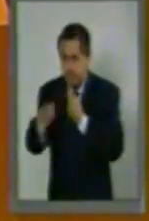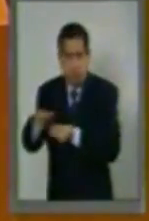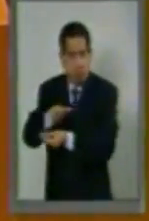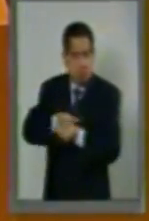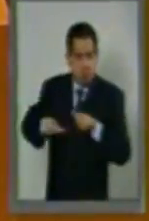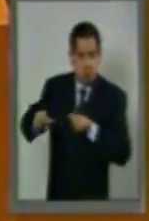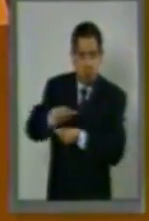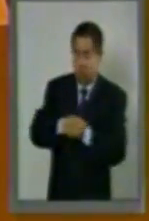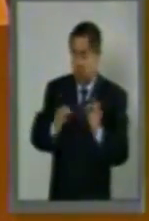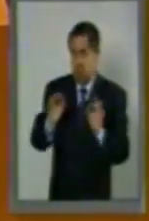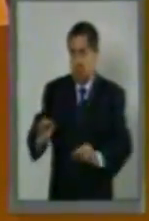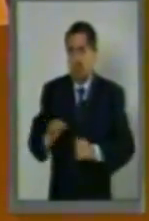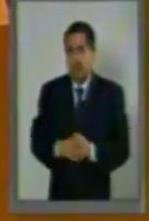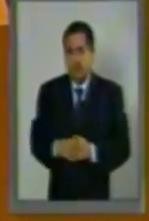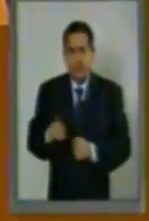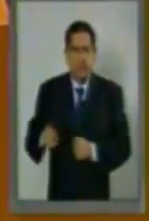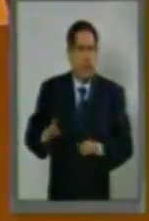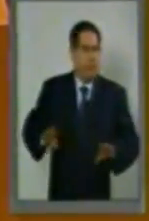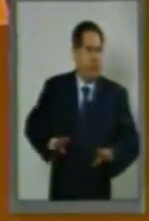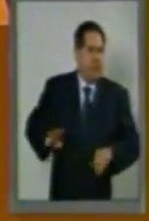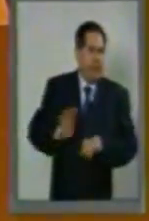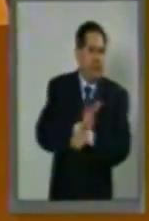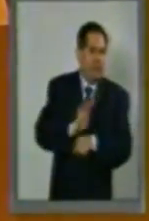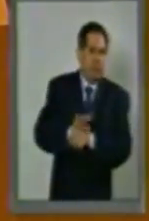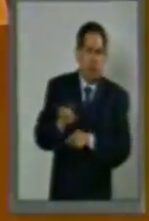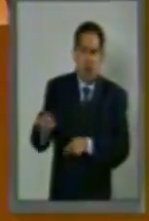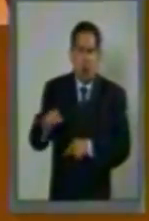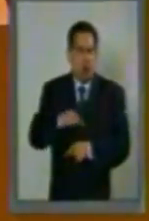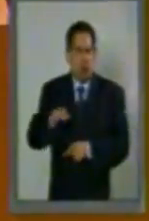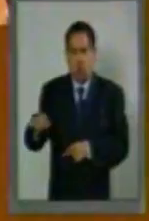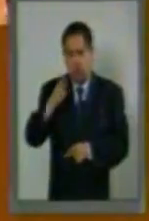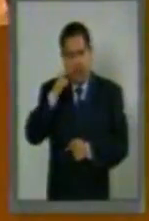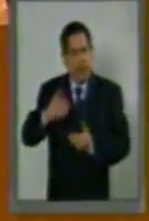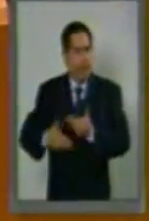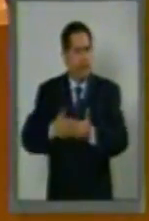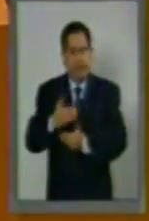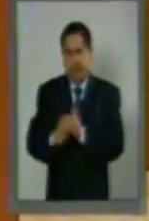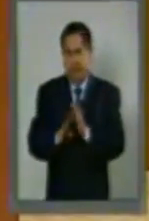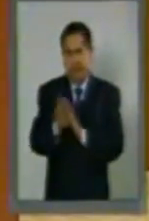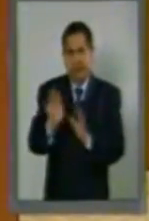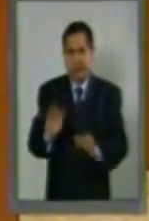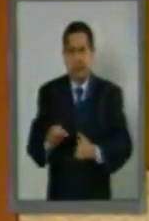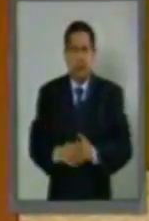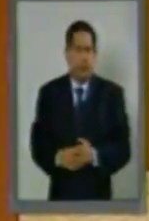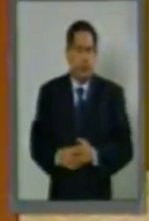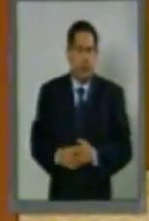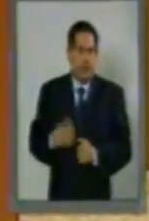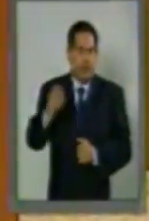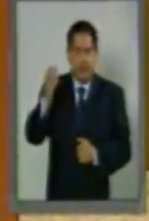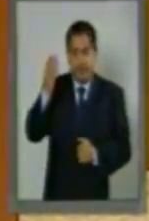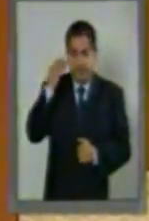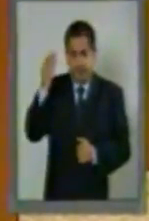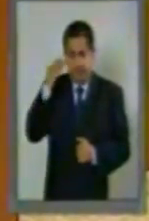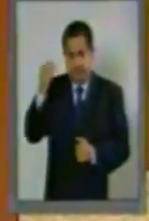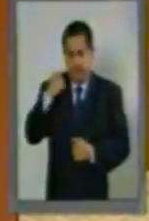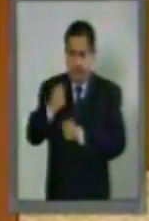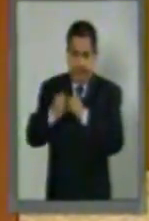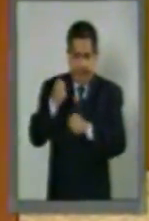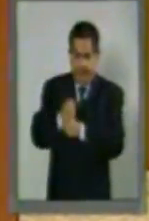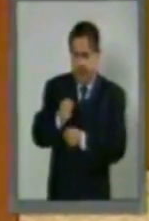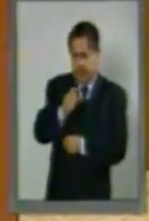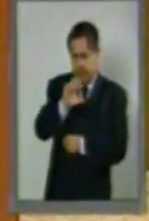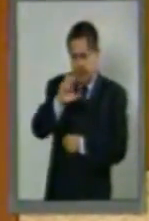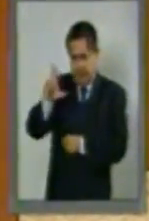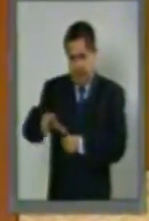lo cual ha generado beneficios mutuos de desarrollo y crecimiento. Durante los últimos años, Costa Rica se